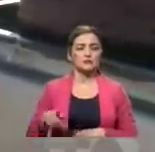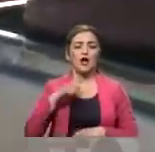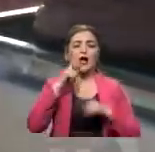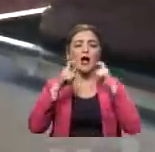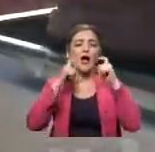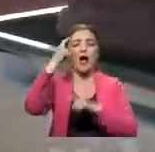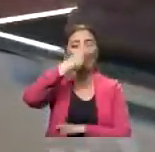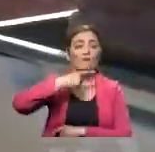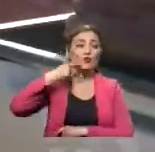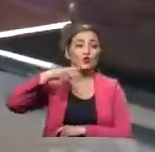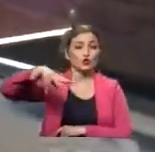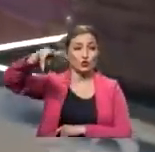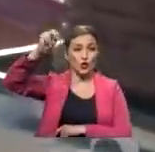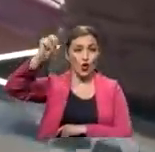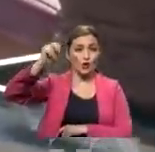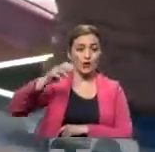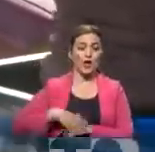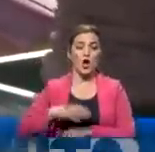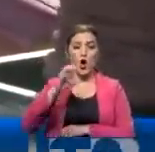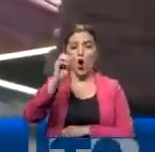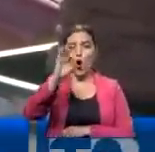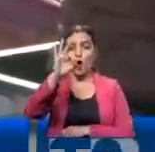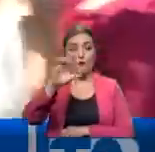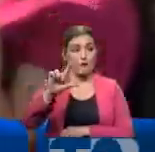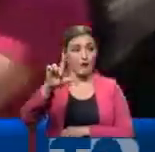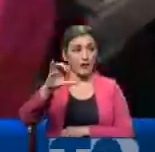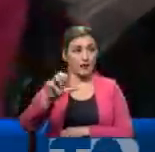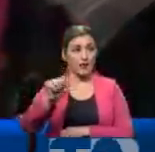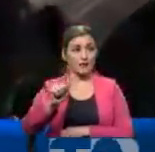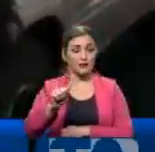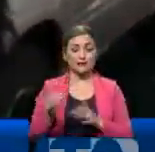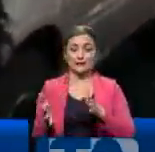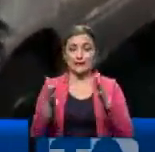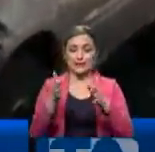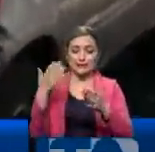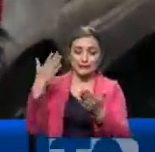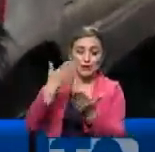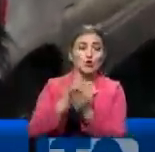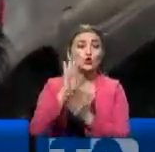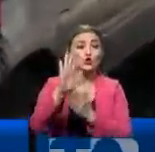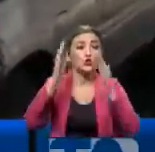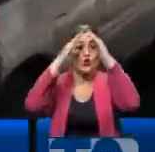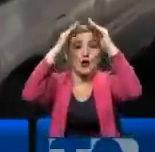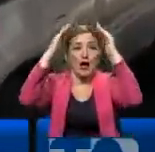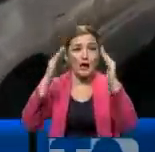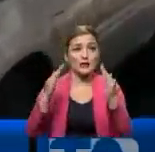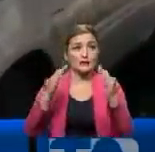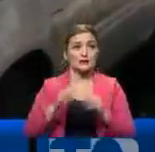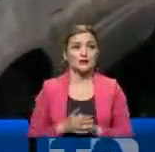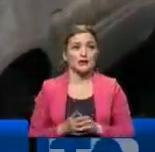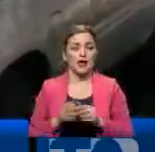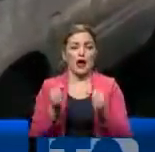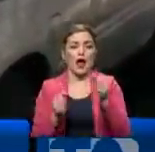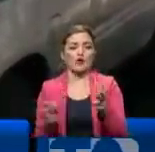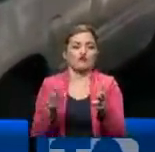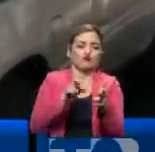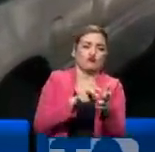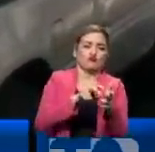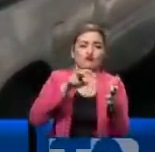En el norte de Quito, en el sector de la Ofelia, cientos de personas intentando llegar a sus casas, bajando y subiendo de